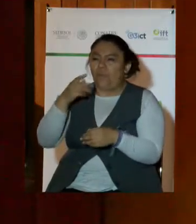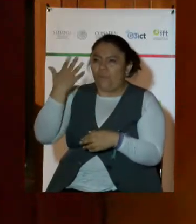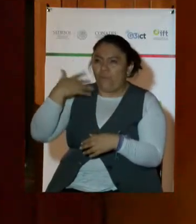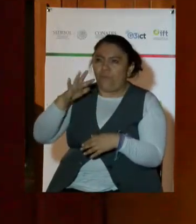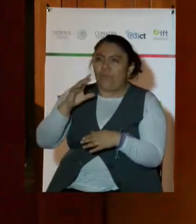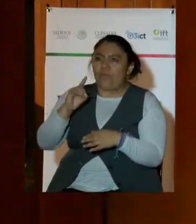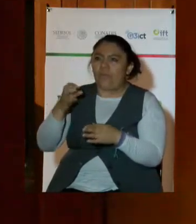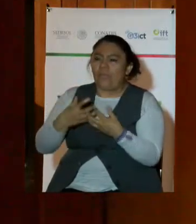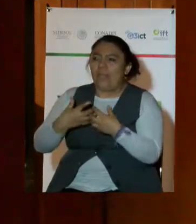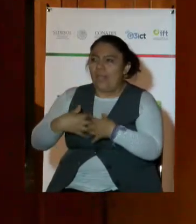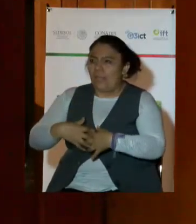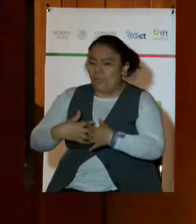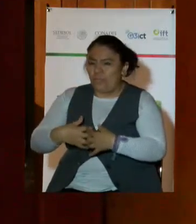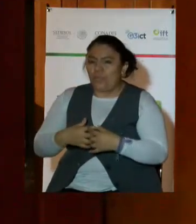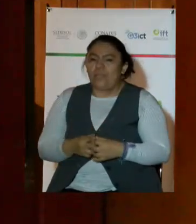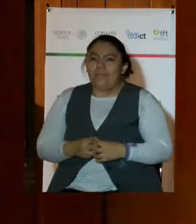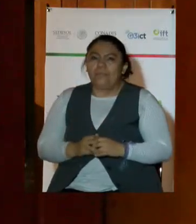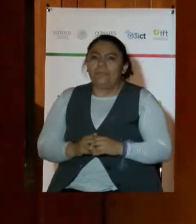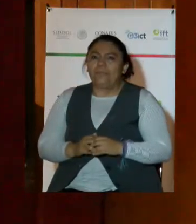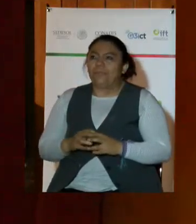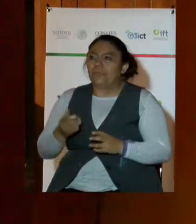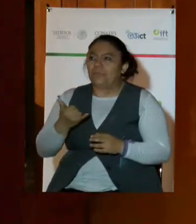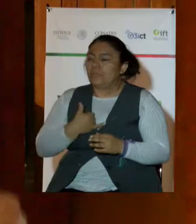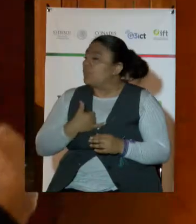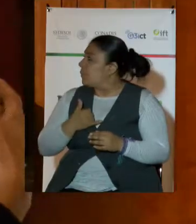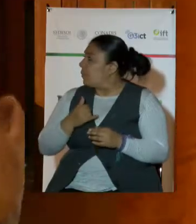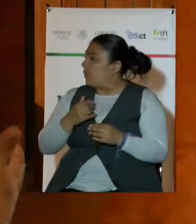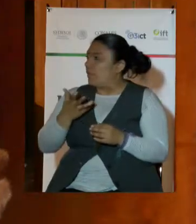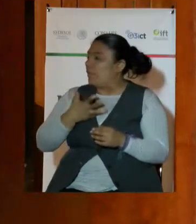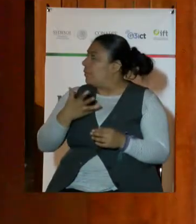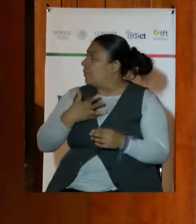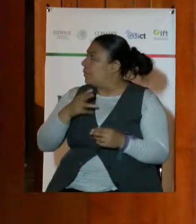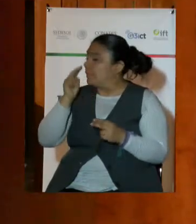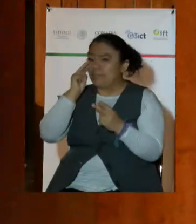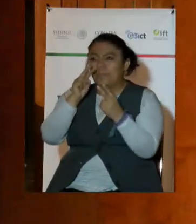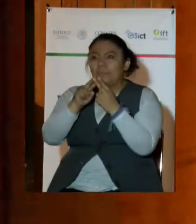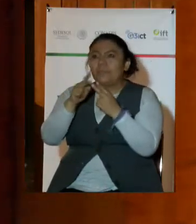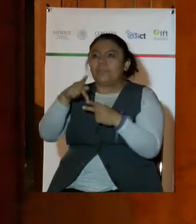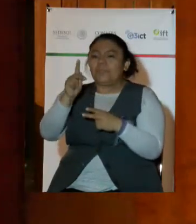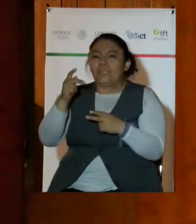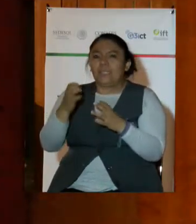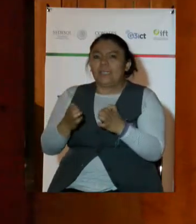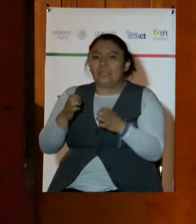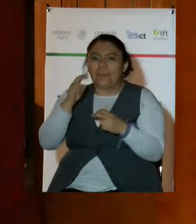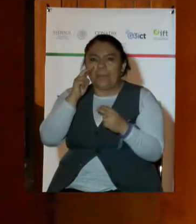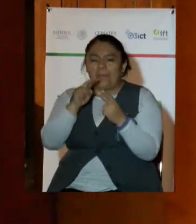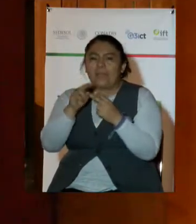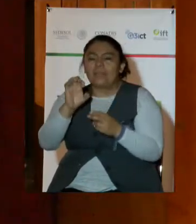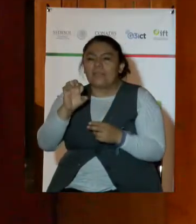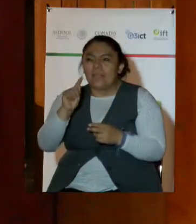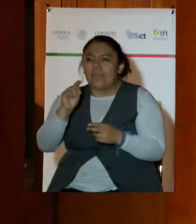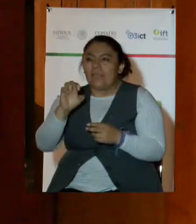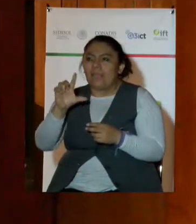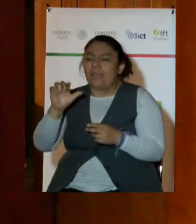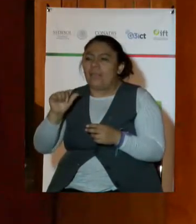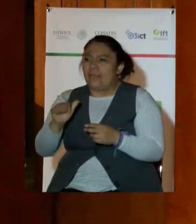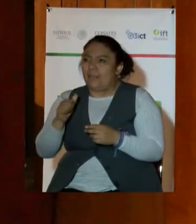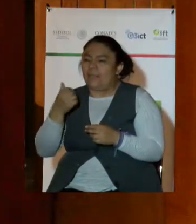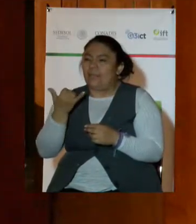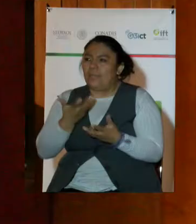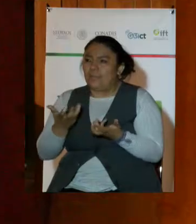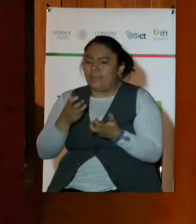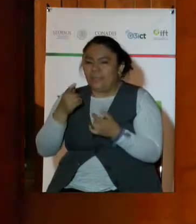difusión en la participación de asociaciones civiles. Y lo tengo que decir de manera objetiva, en la consulta